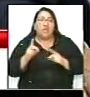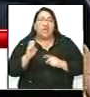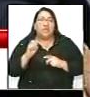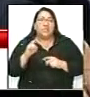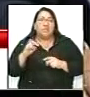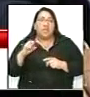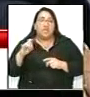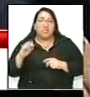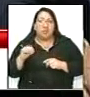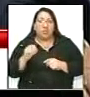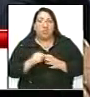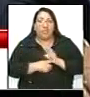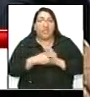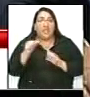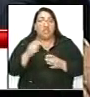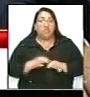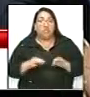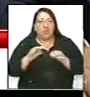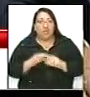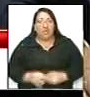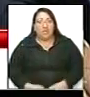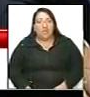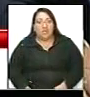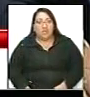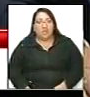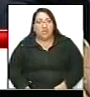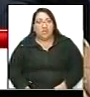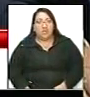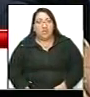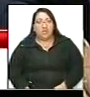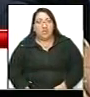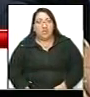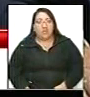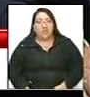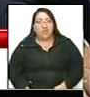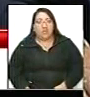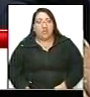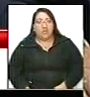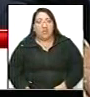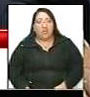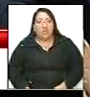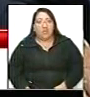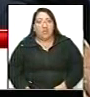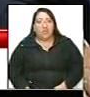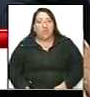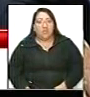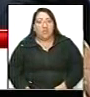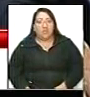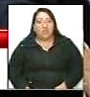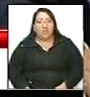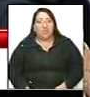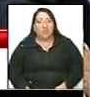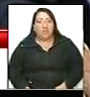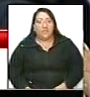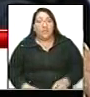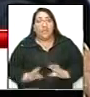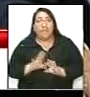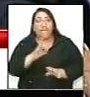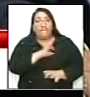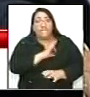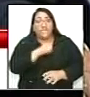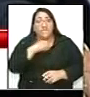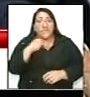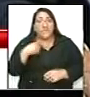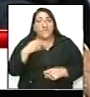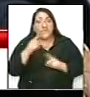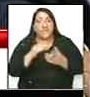ha sido reconocido como un derecho preferente. Sin embargo, nadie se hace cuestión de Estado por su limitación. Los fiscales y los jueces tienen